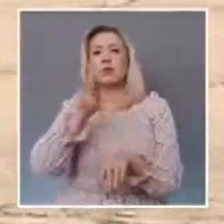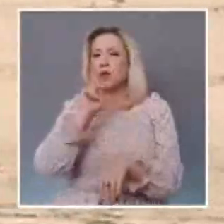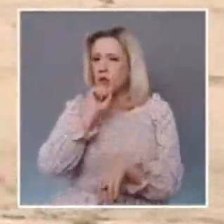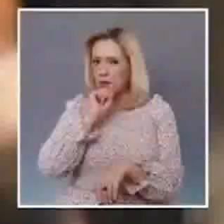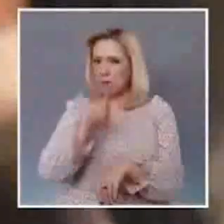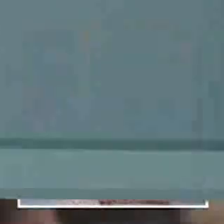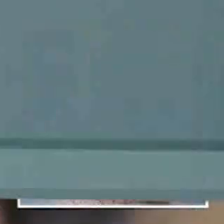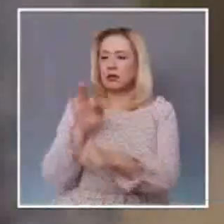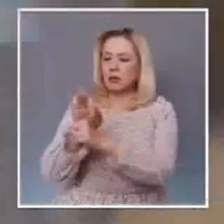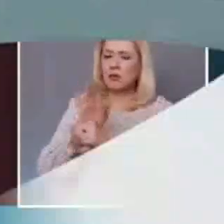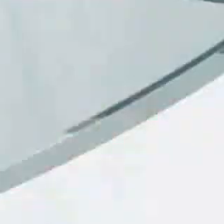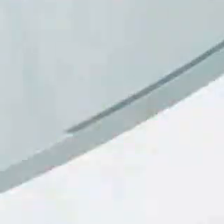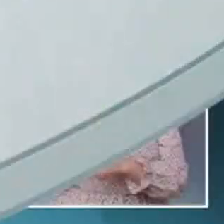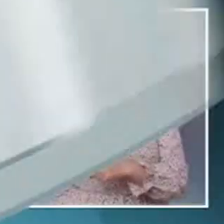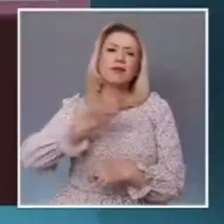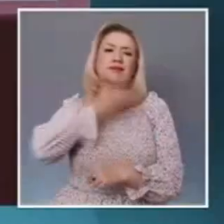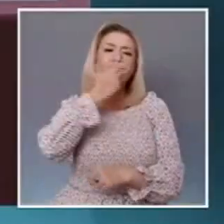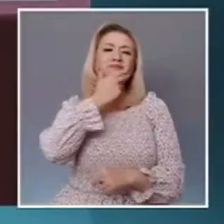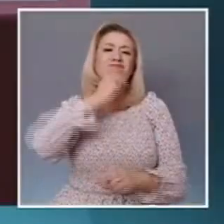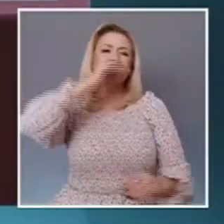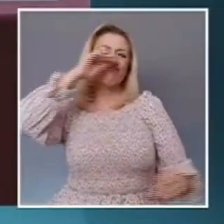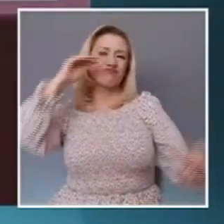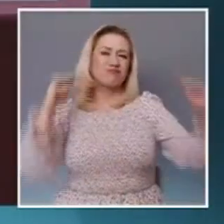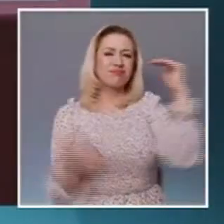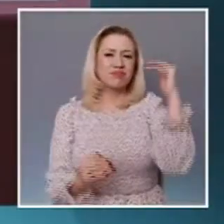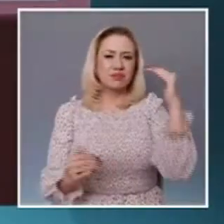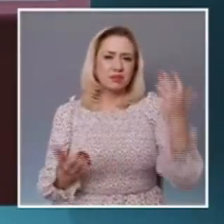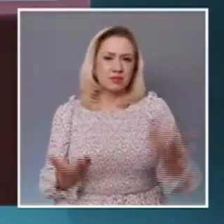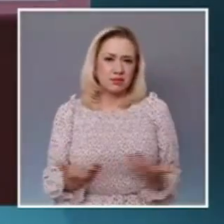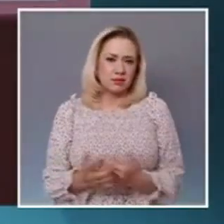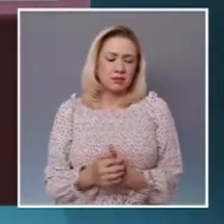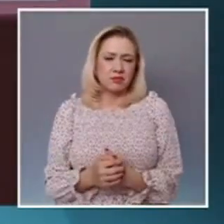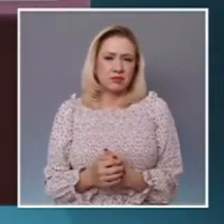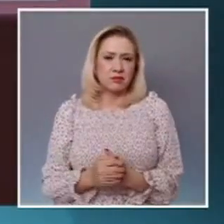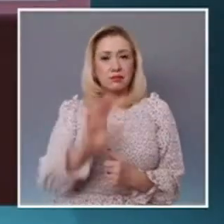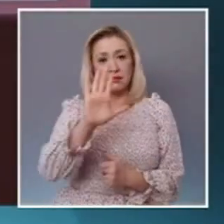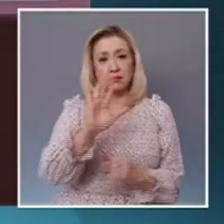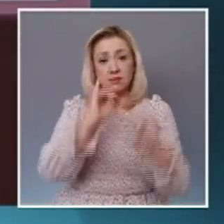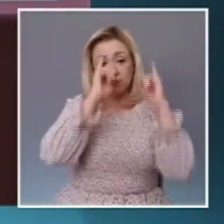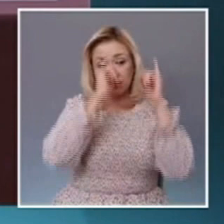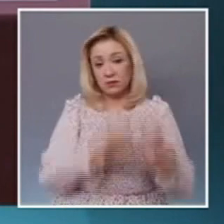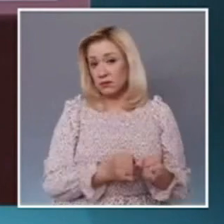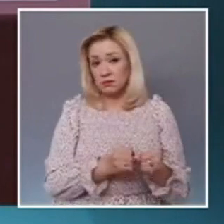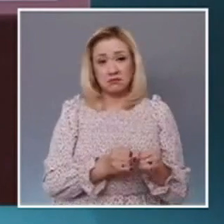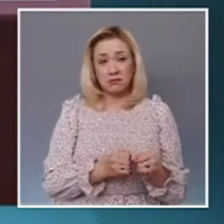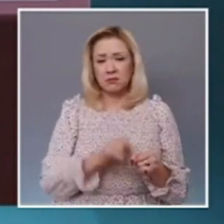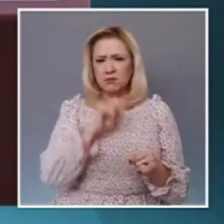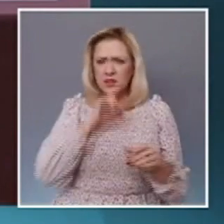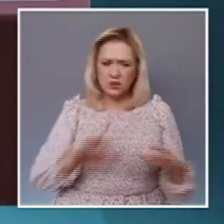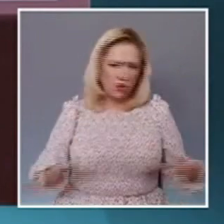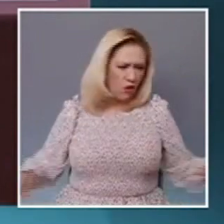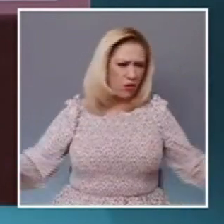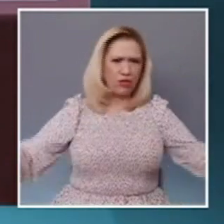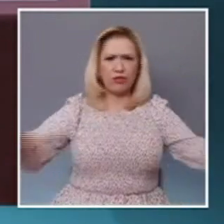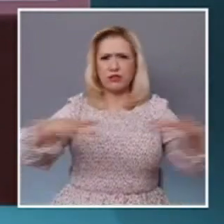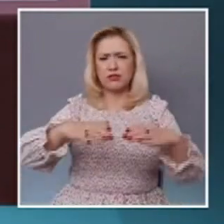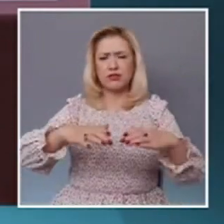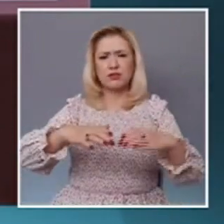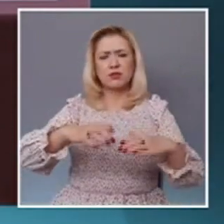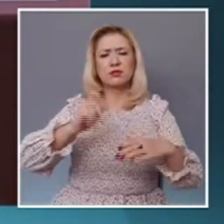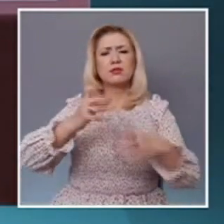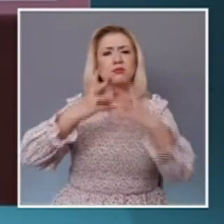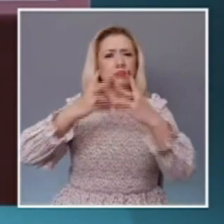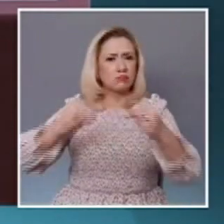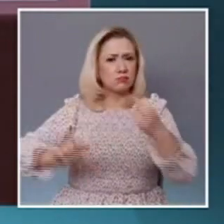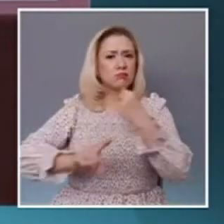originarias. No únicamente en términos individuales, sino en términos colectivos, es decir, resuelve el problema de la